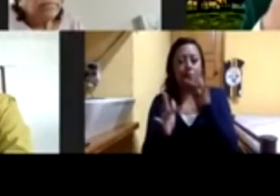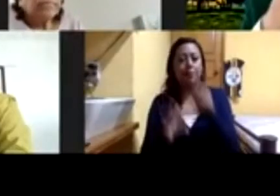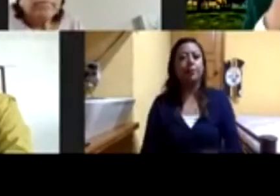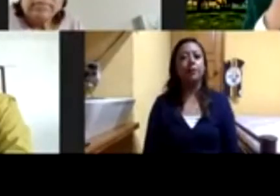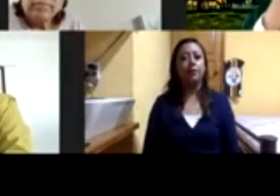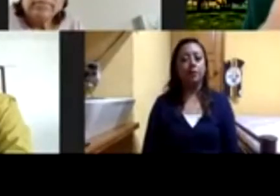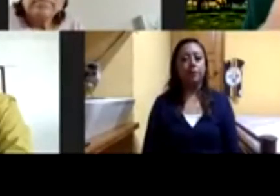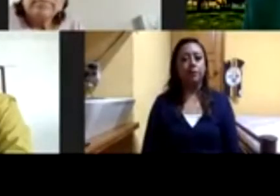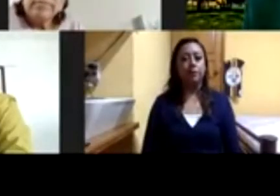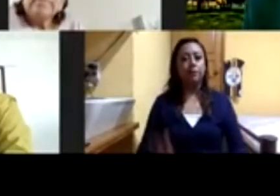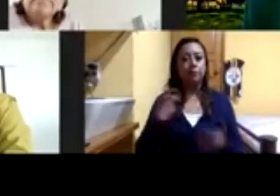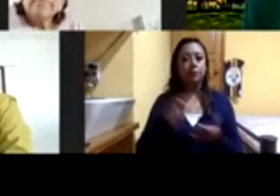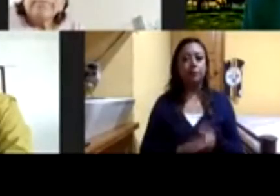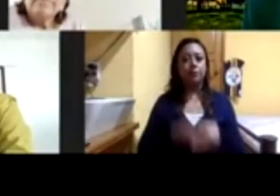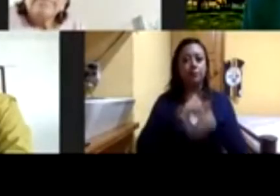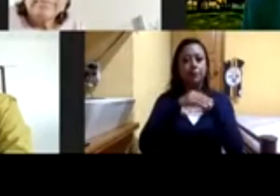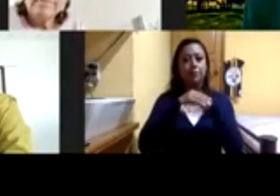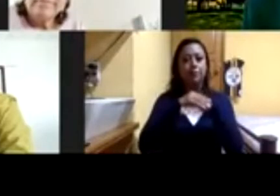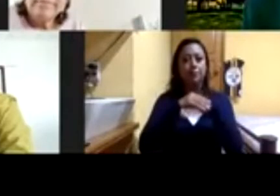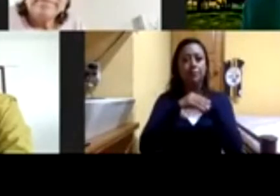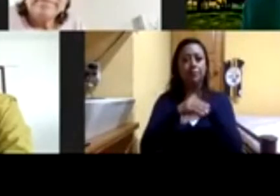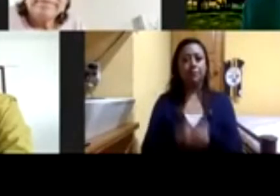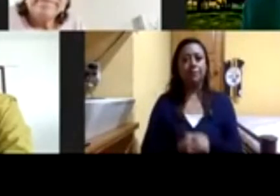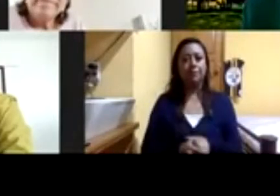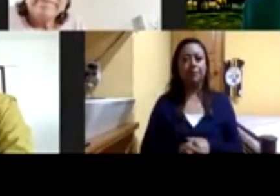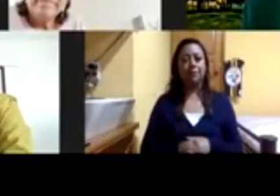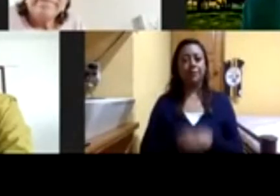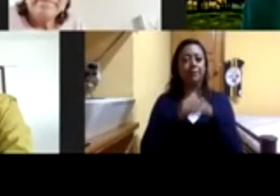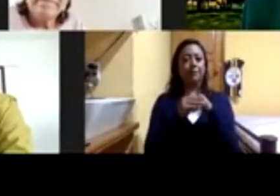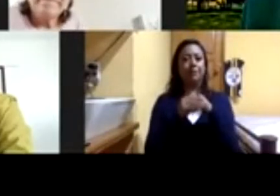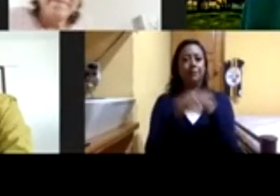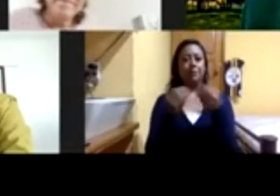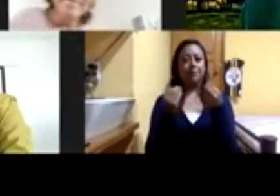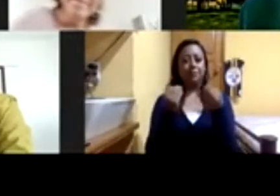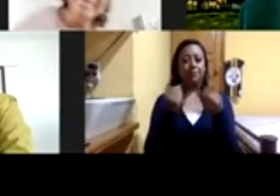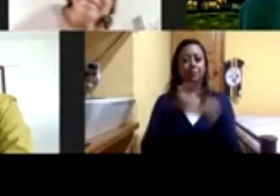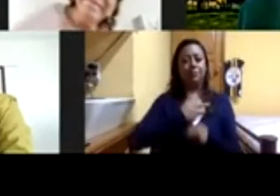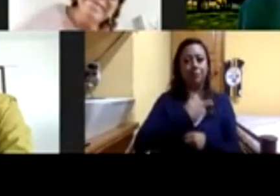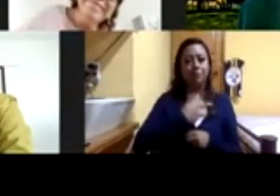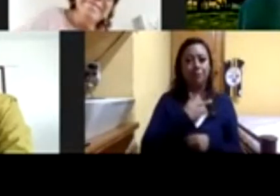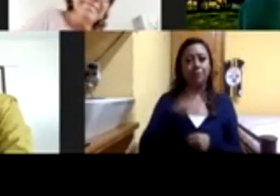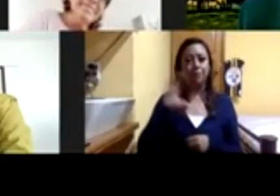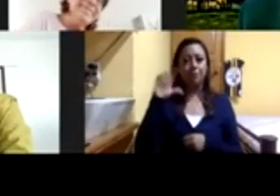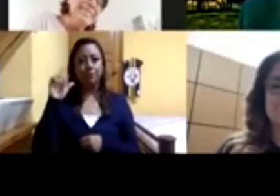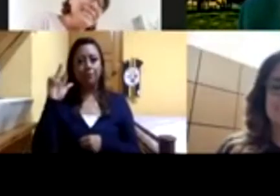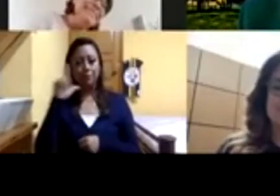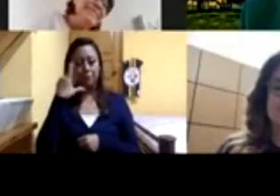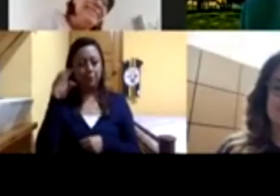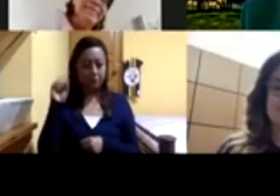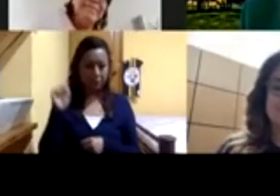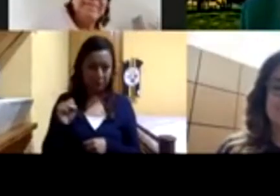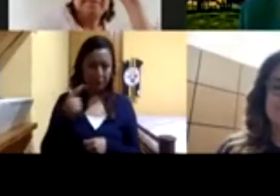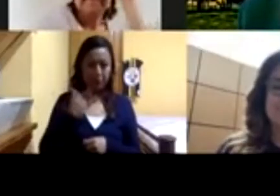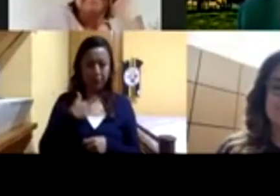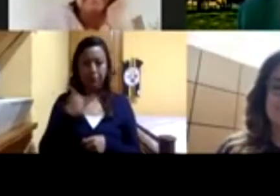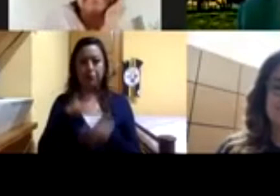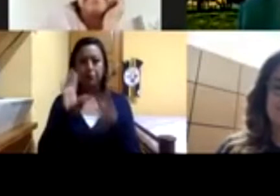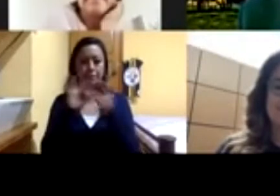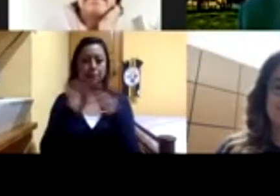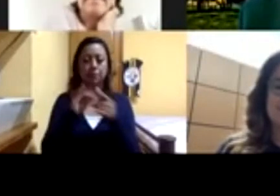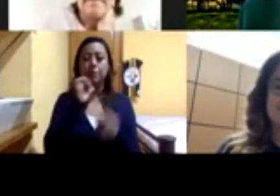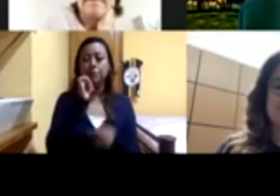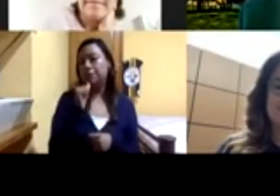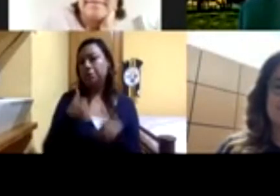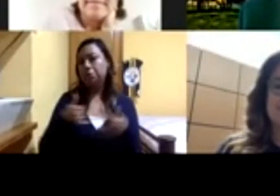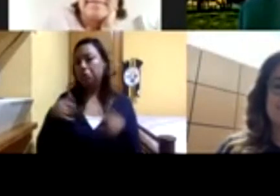Te saludo con mucho gusto, Carlos, que no te había mencionado porque no lo vi en el teléfono. Gracias.